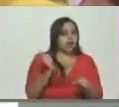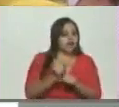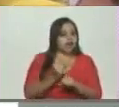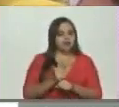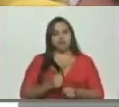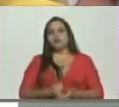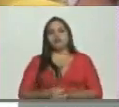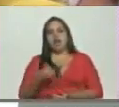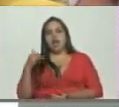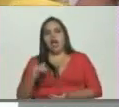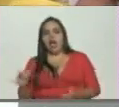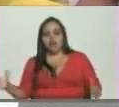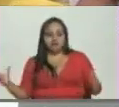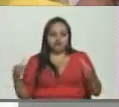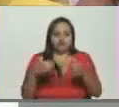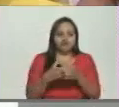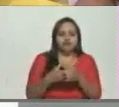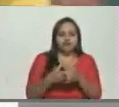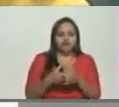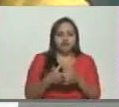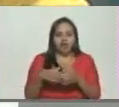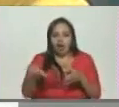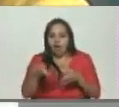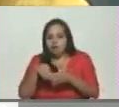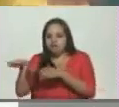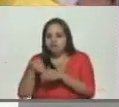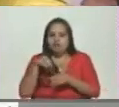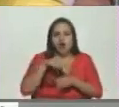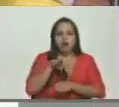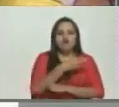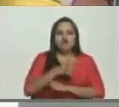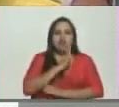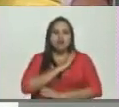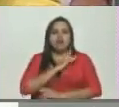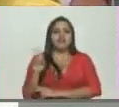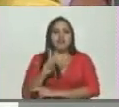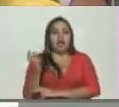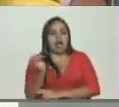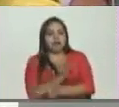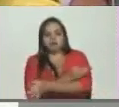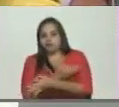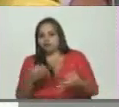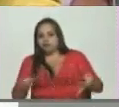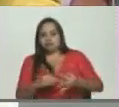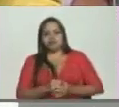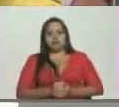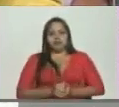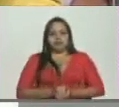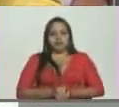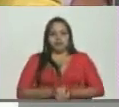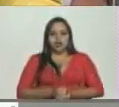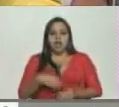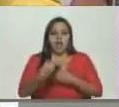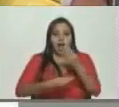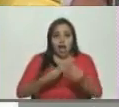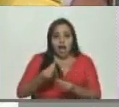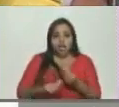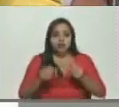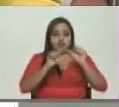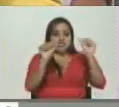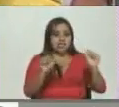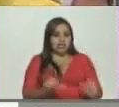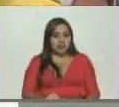creado ensambles sobre la música venezolana que son espectaculares, y lo que se ha hecho a través del